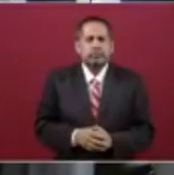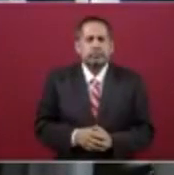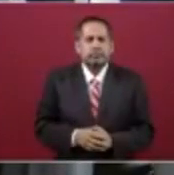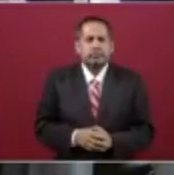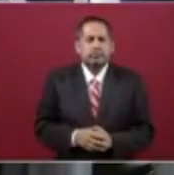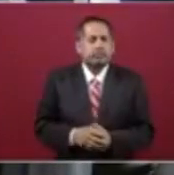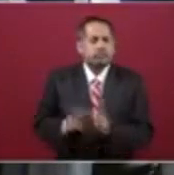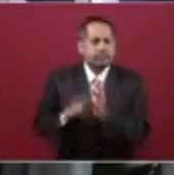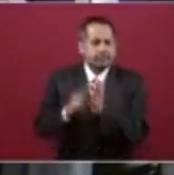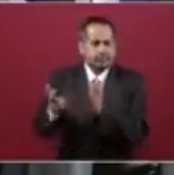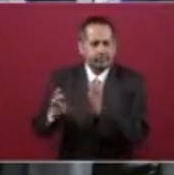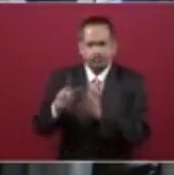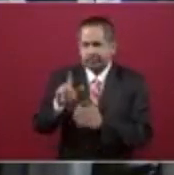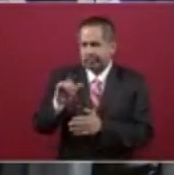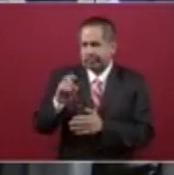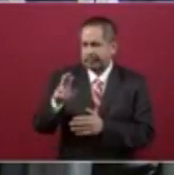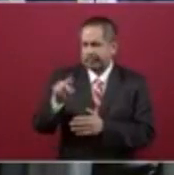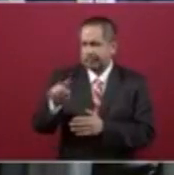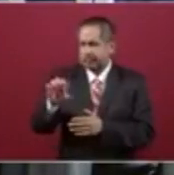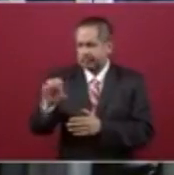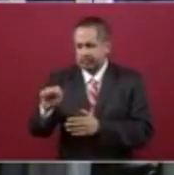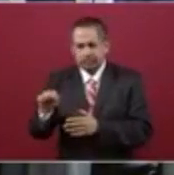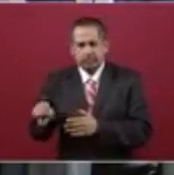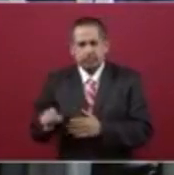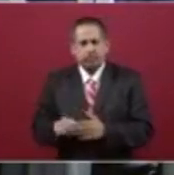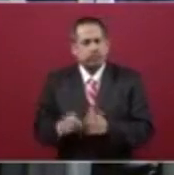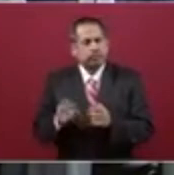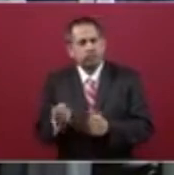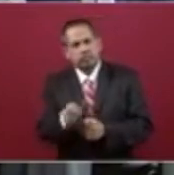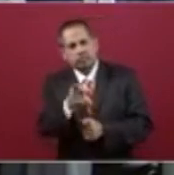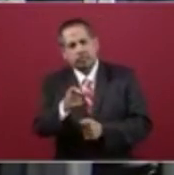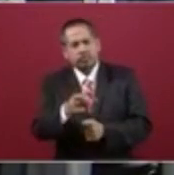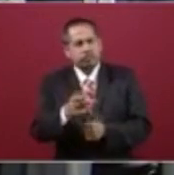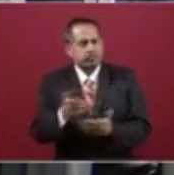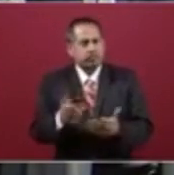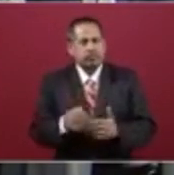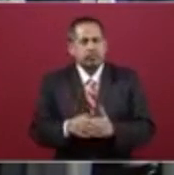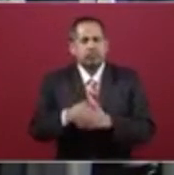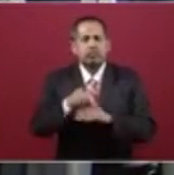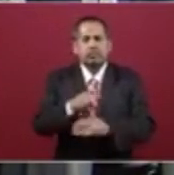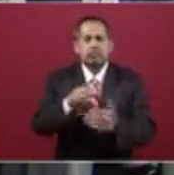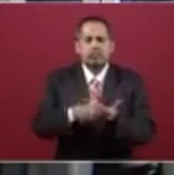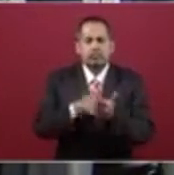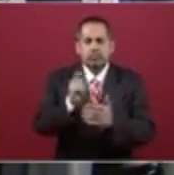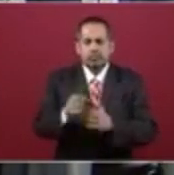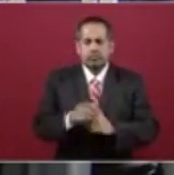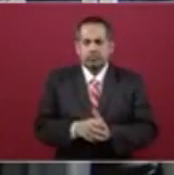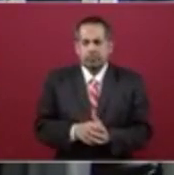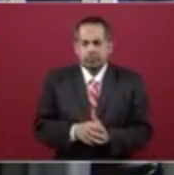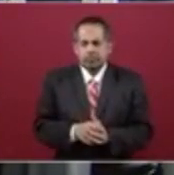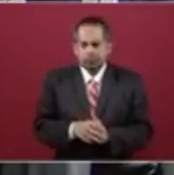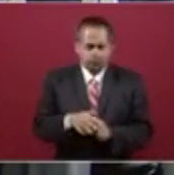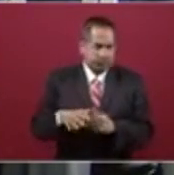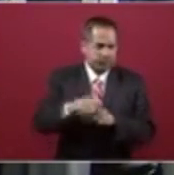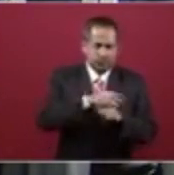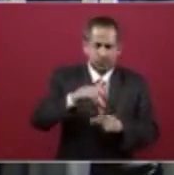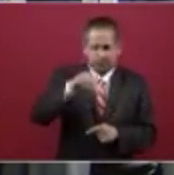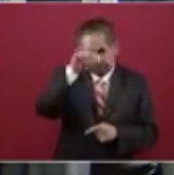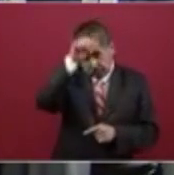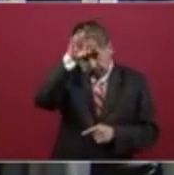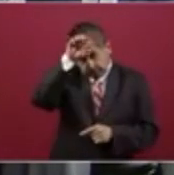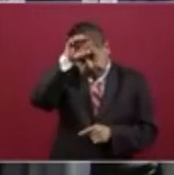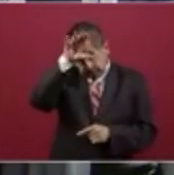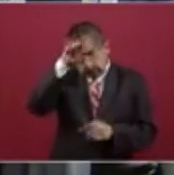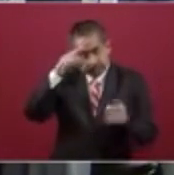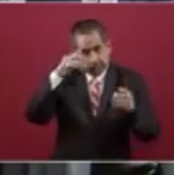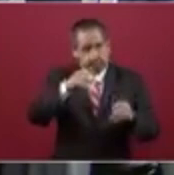revista Líder.es. La pregunta que yo tengo corresponde al área del sector minero.